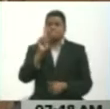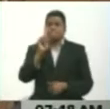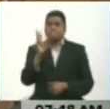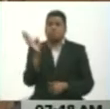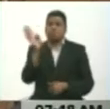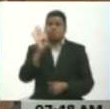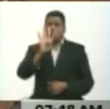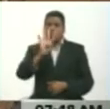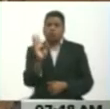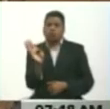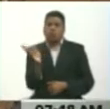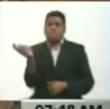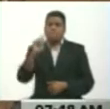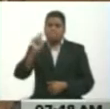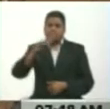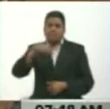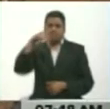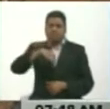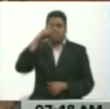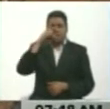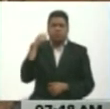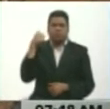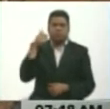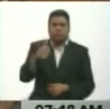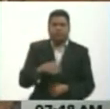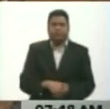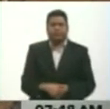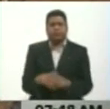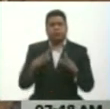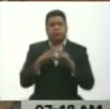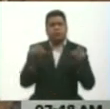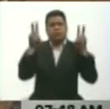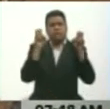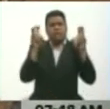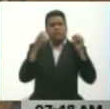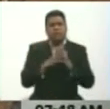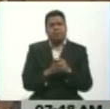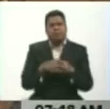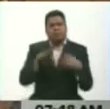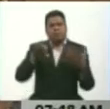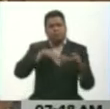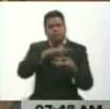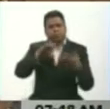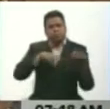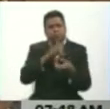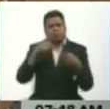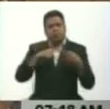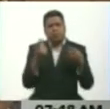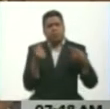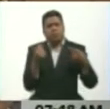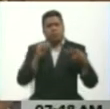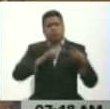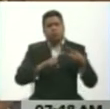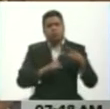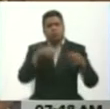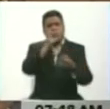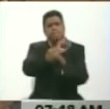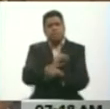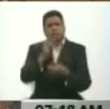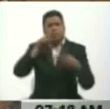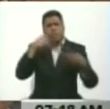Los temas. Aquí está cambio de gobierno, crisis económica, inseguridad, violencia, presos